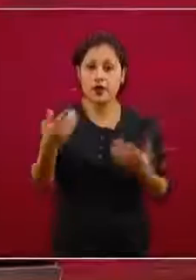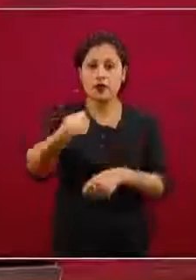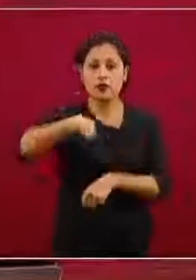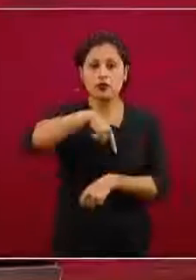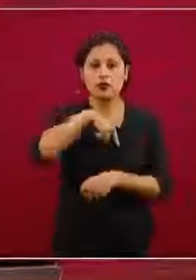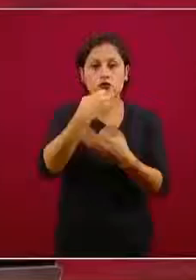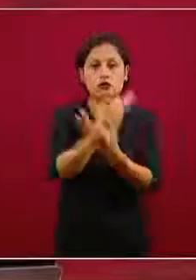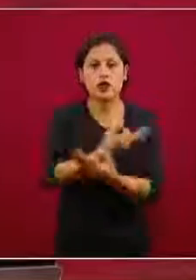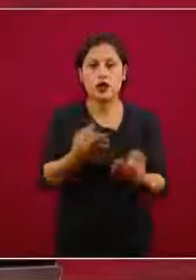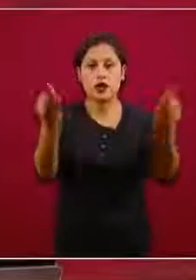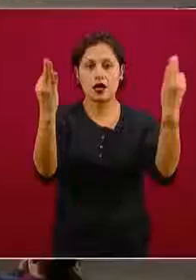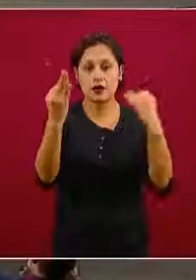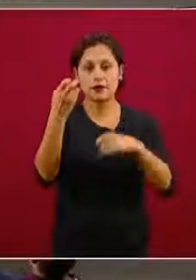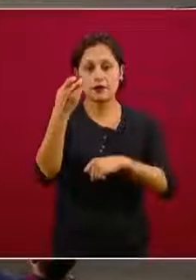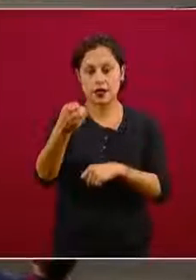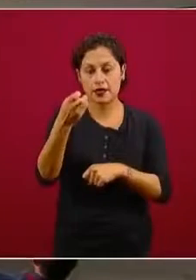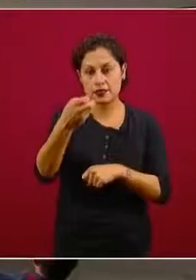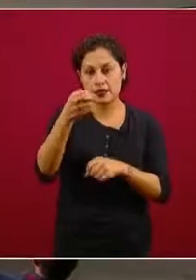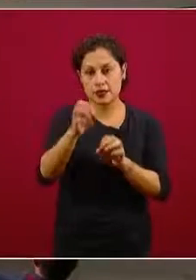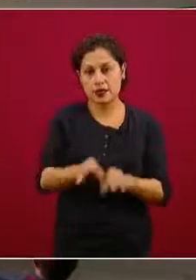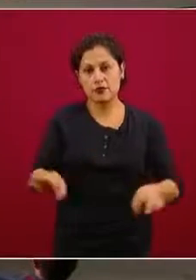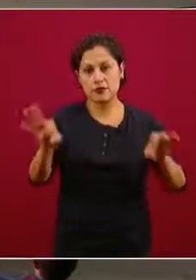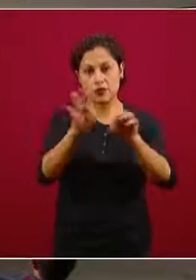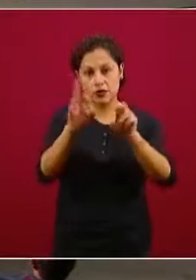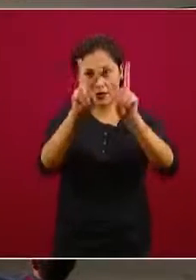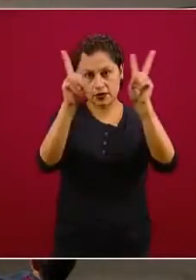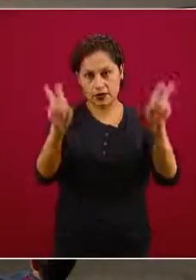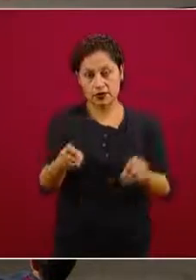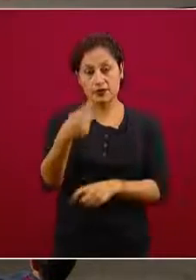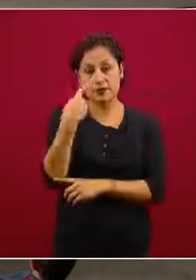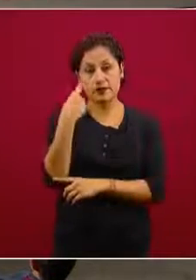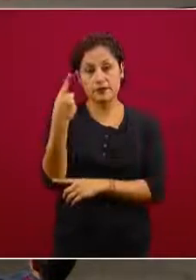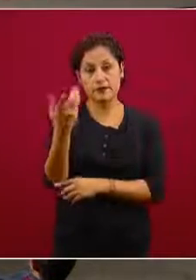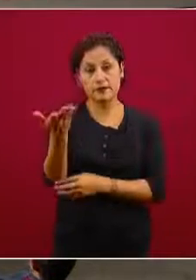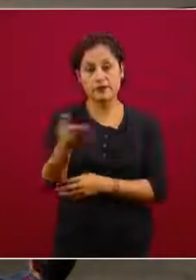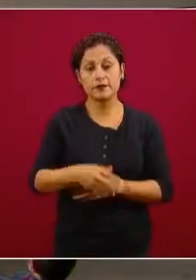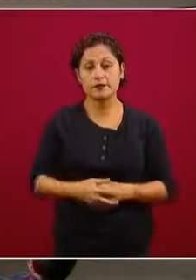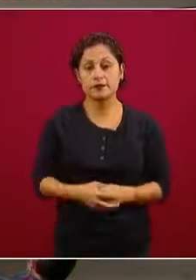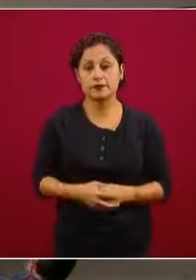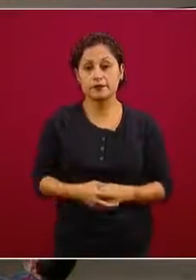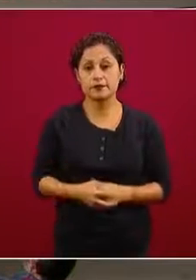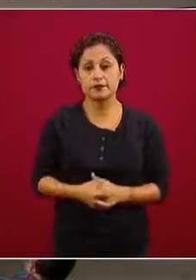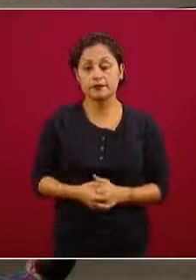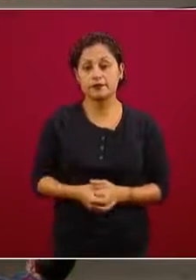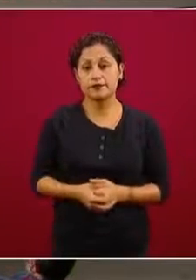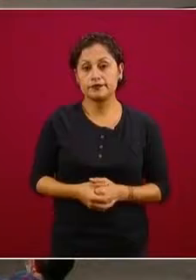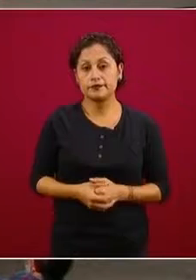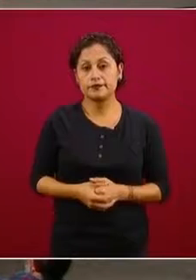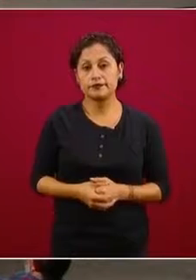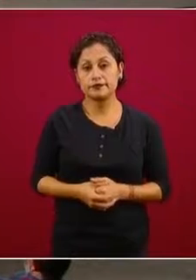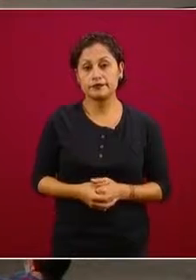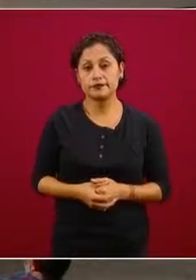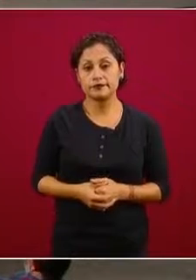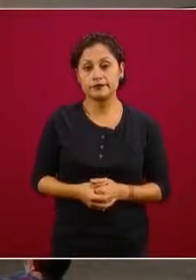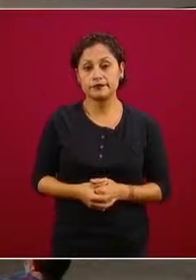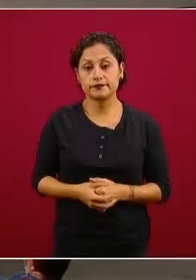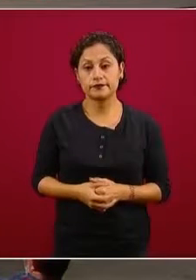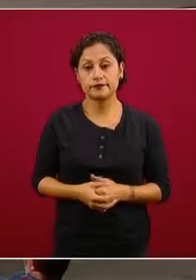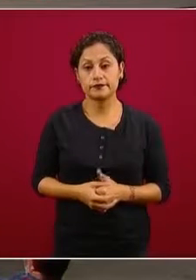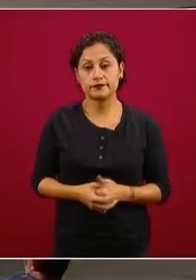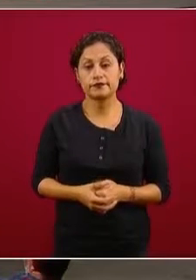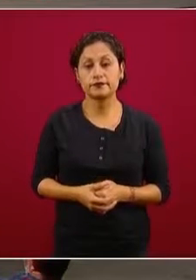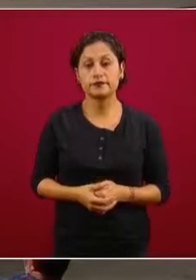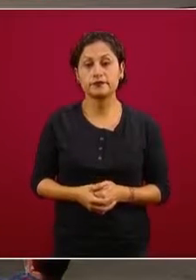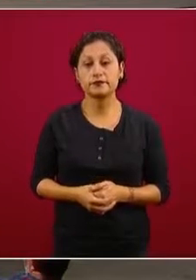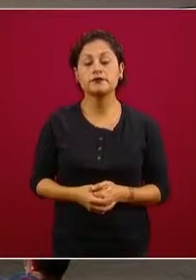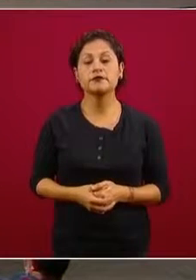el asunto. ¿Está la tablita? Entonces vamos a ver la tabla. La tabla lo que nos muestra es la